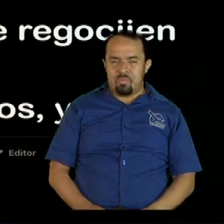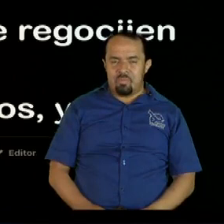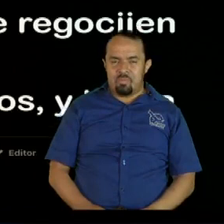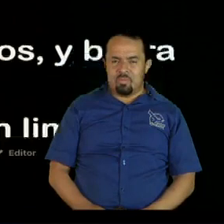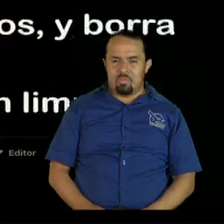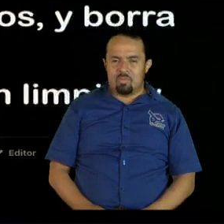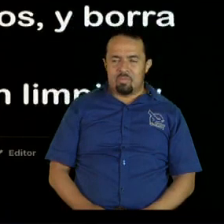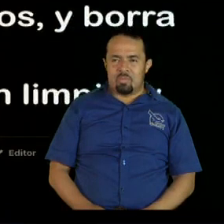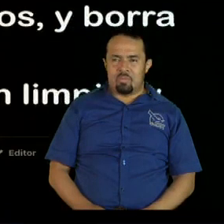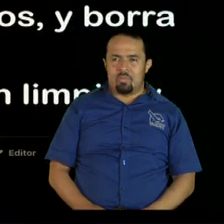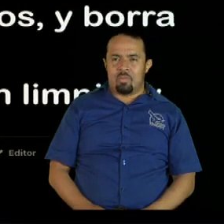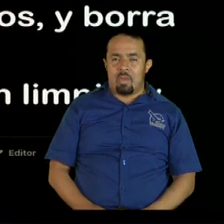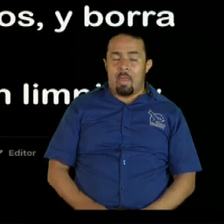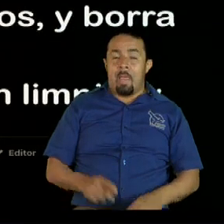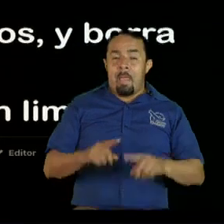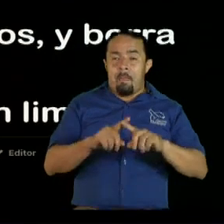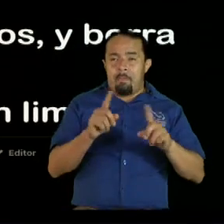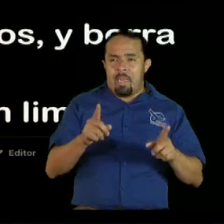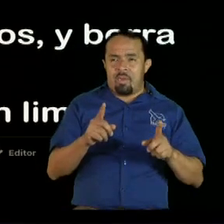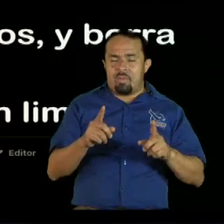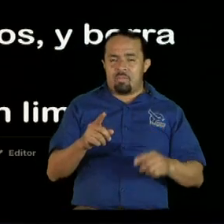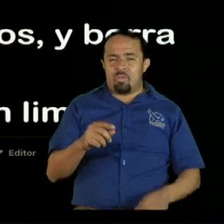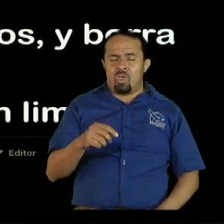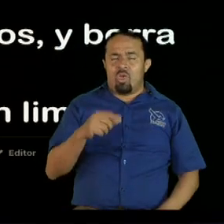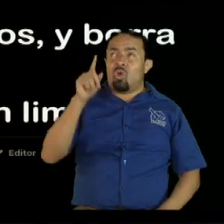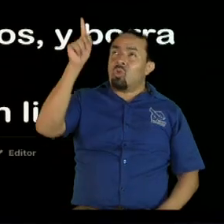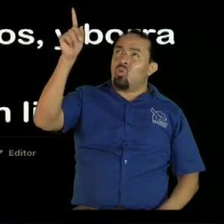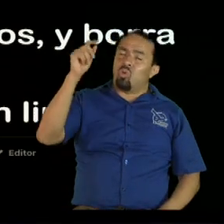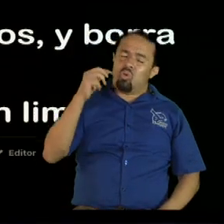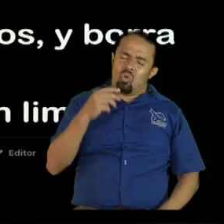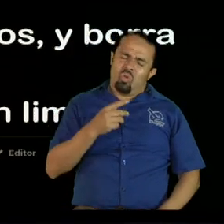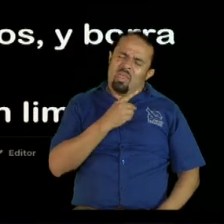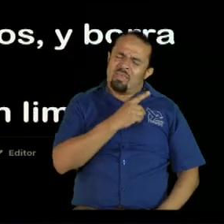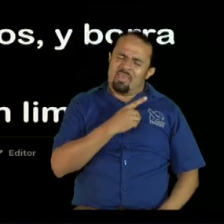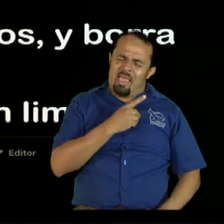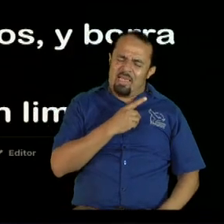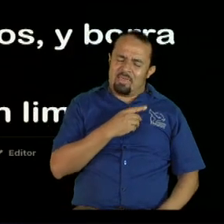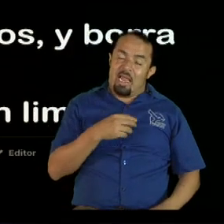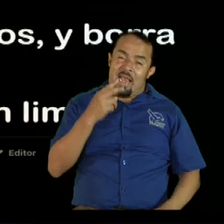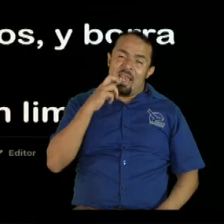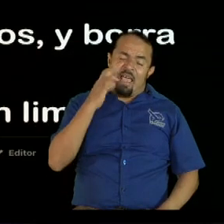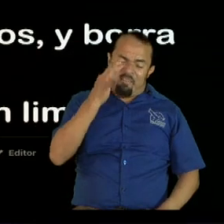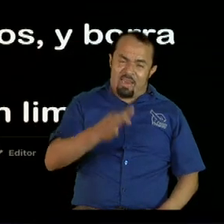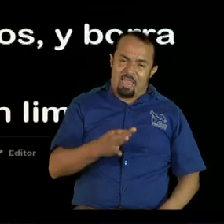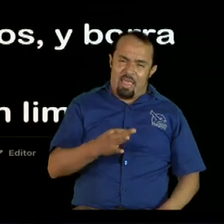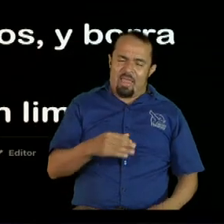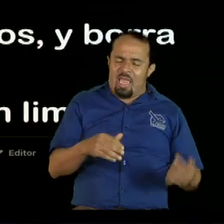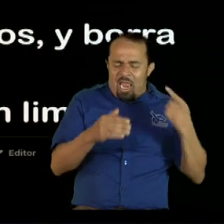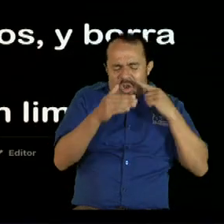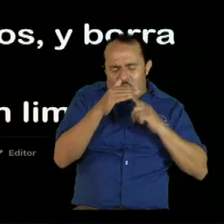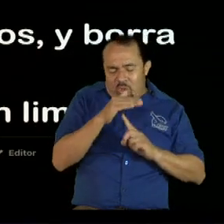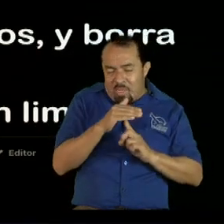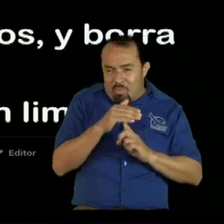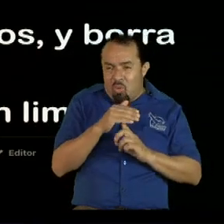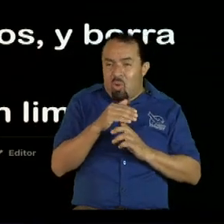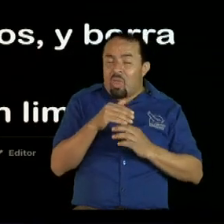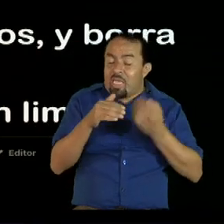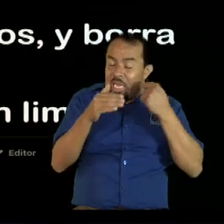confesión. Pero he aquí tú deseas la verdad en lo íntimo y en lo secreto